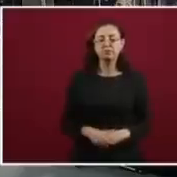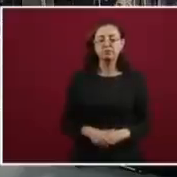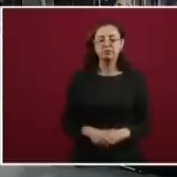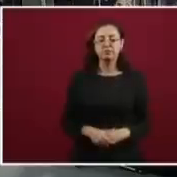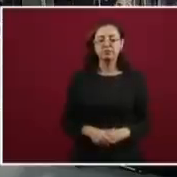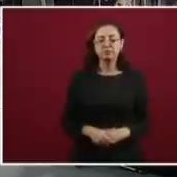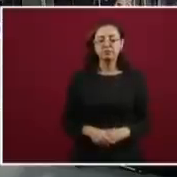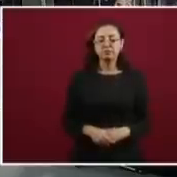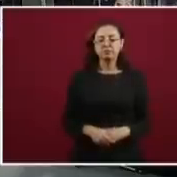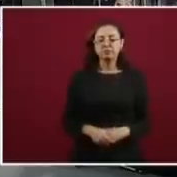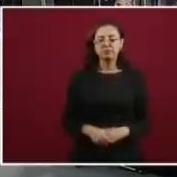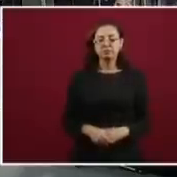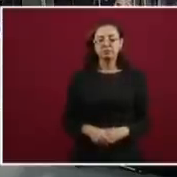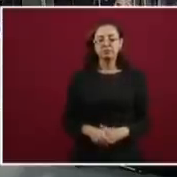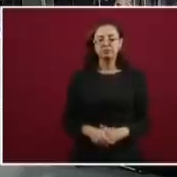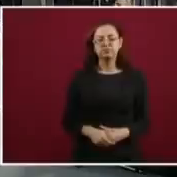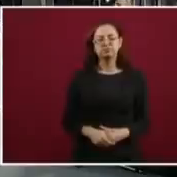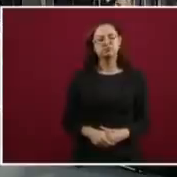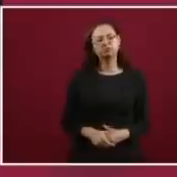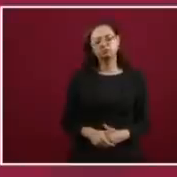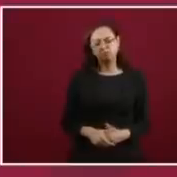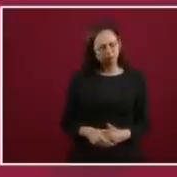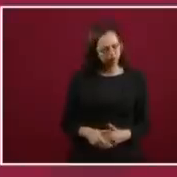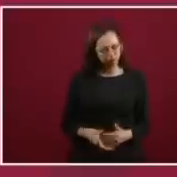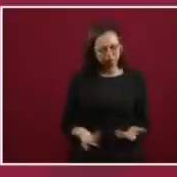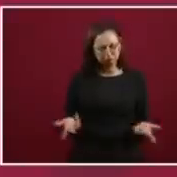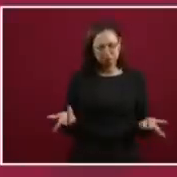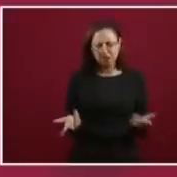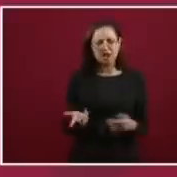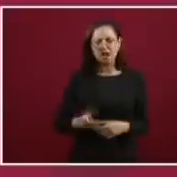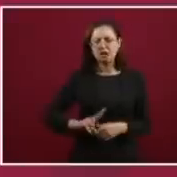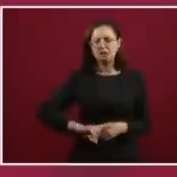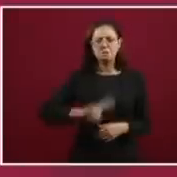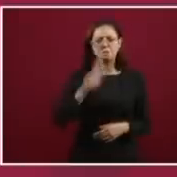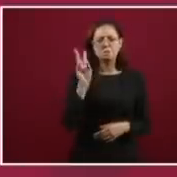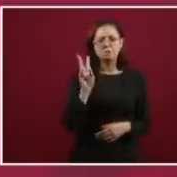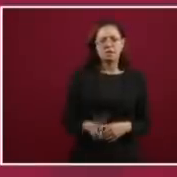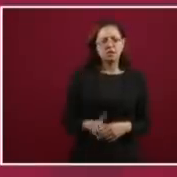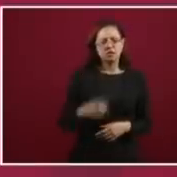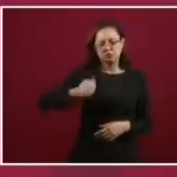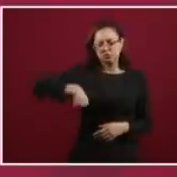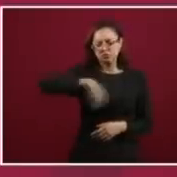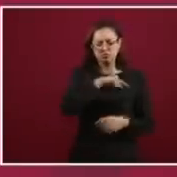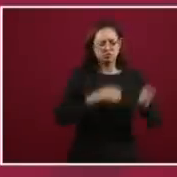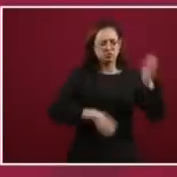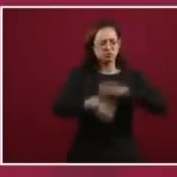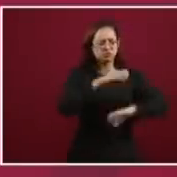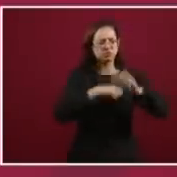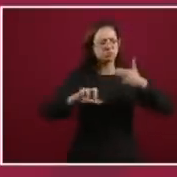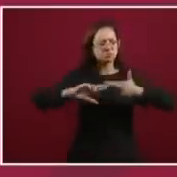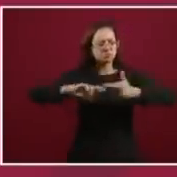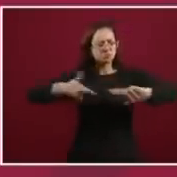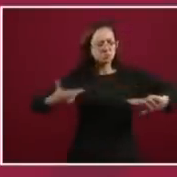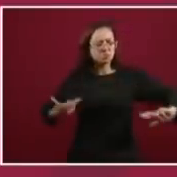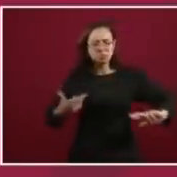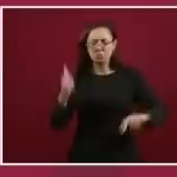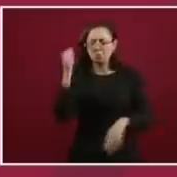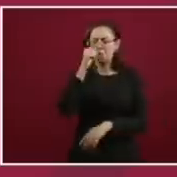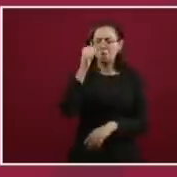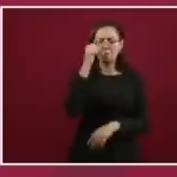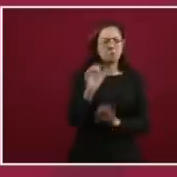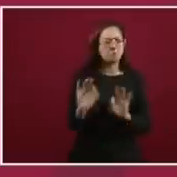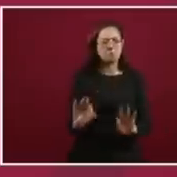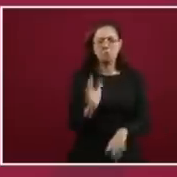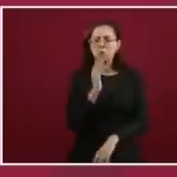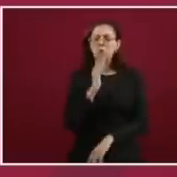la verdad que siempre hemos tenido buenas relaciones con los empresarios hay discrepancias es